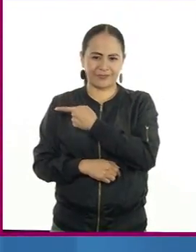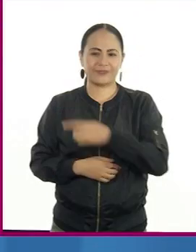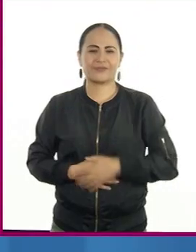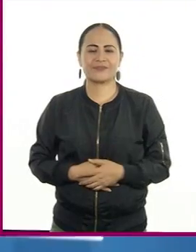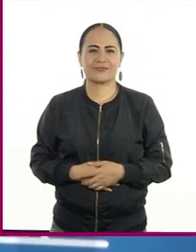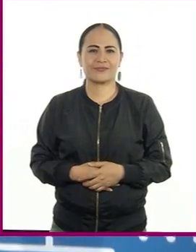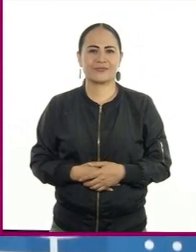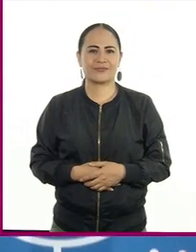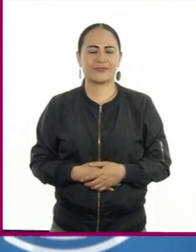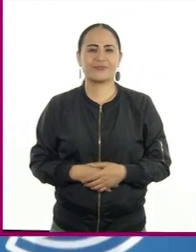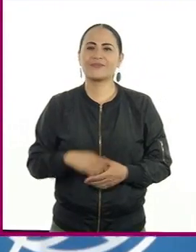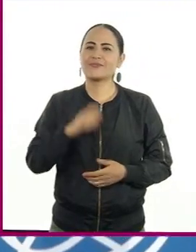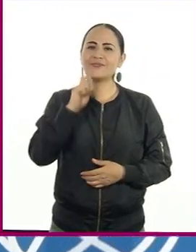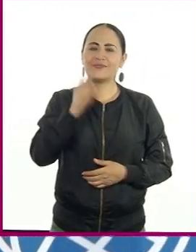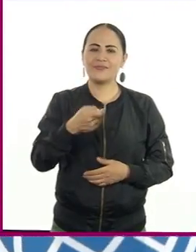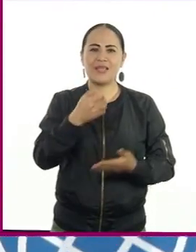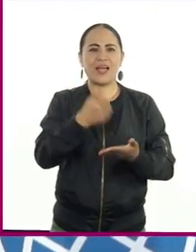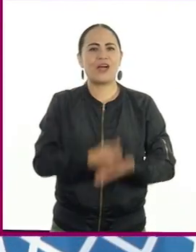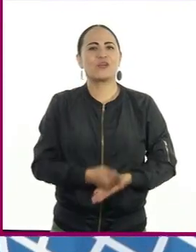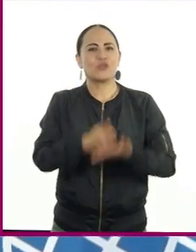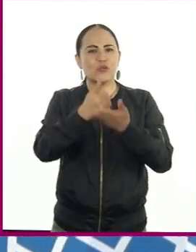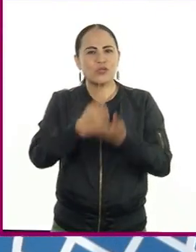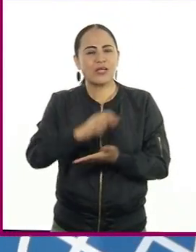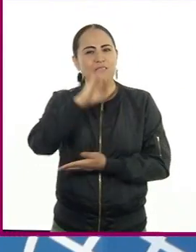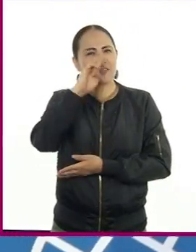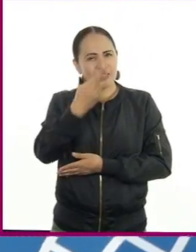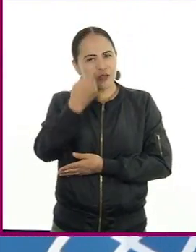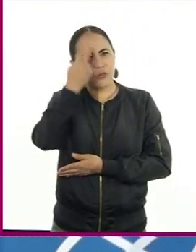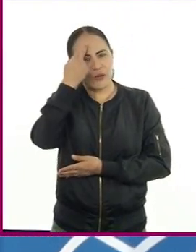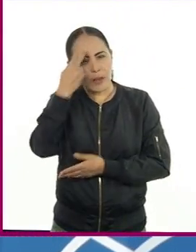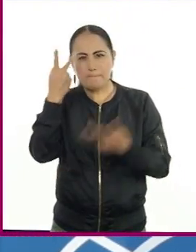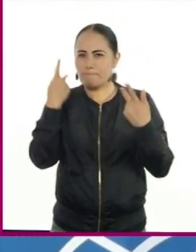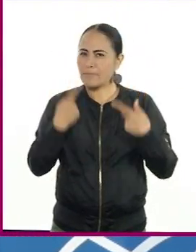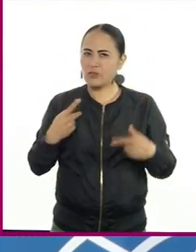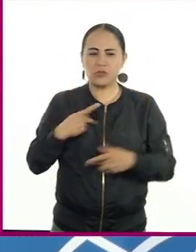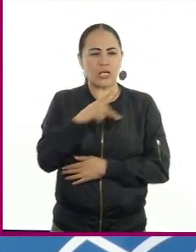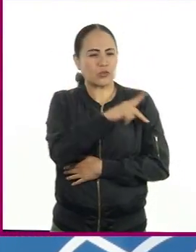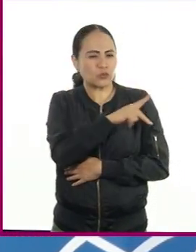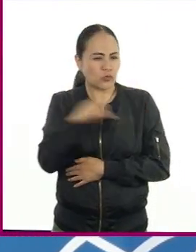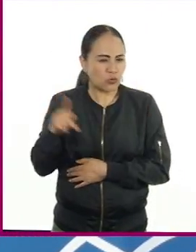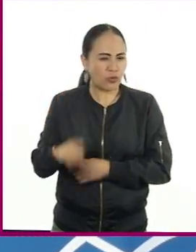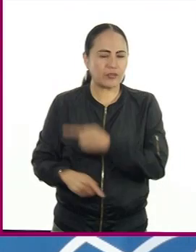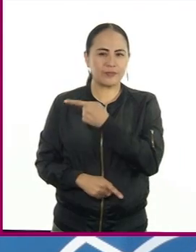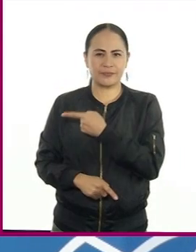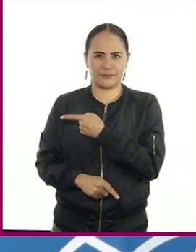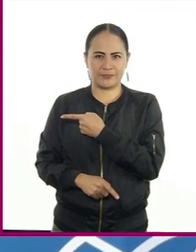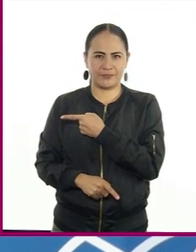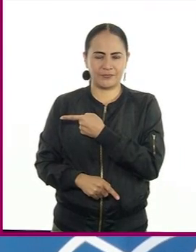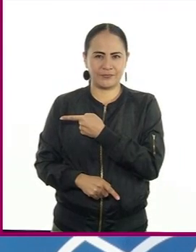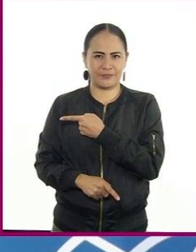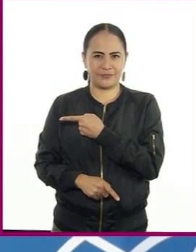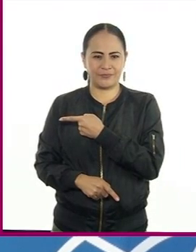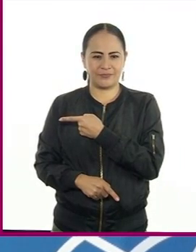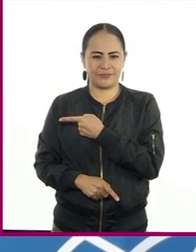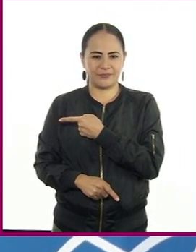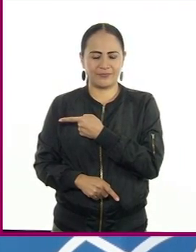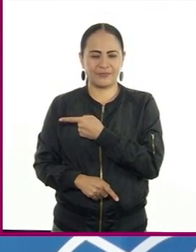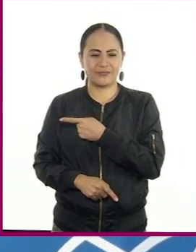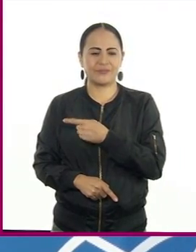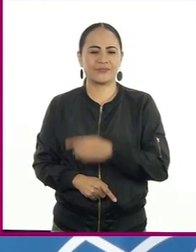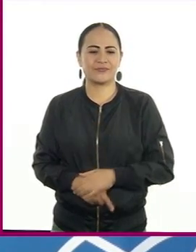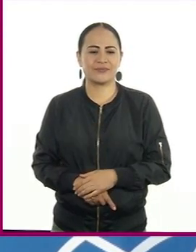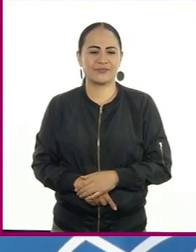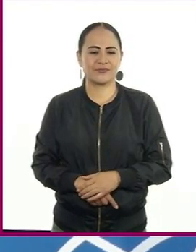derecho, lo cual nos ayudará a recordar que todas las personas tenemos dignidad humana y de la misma